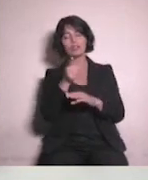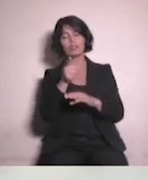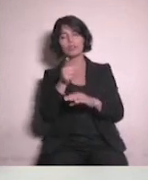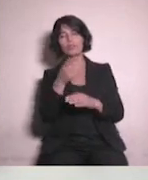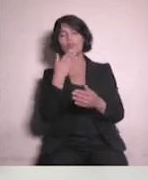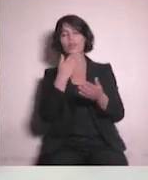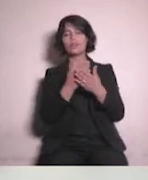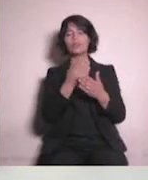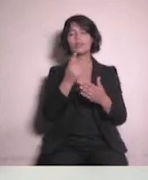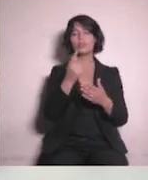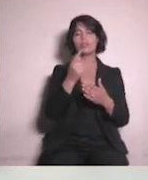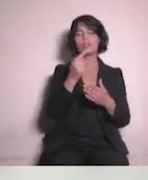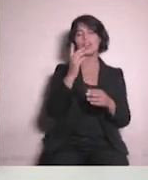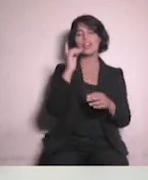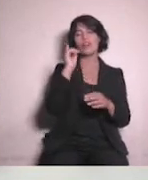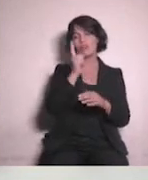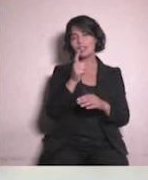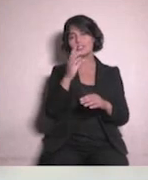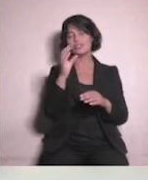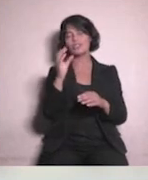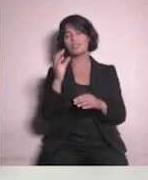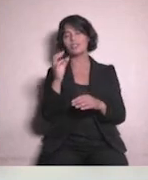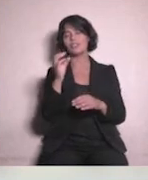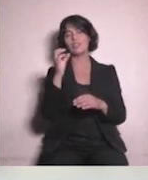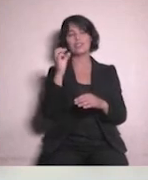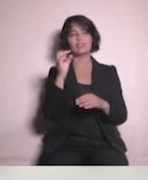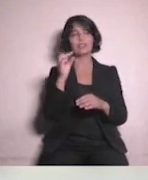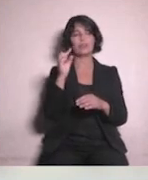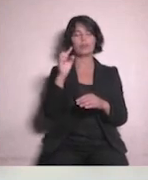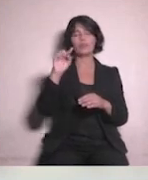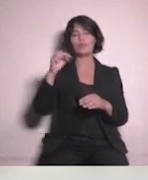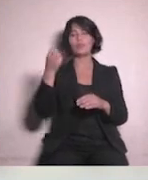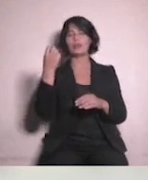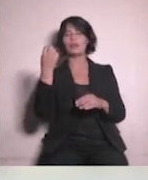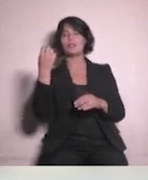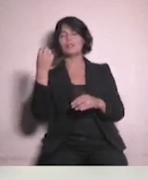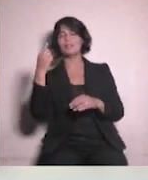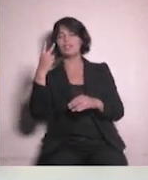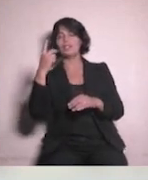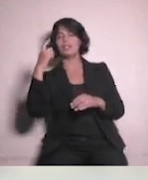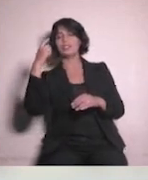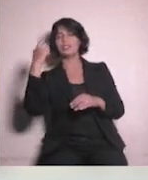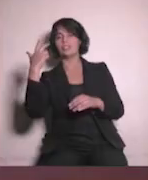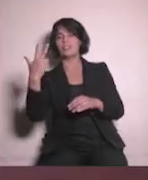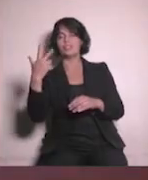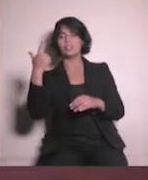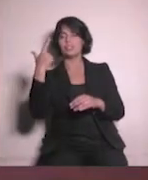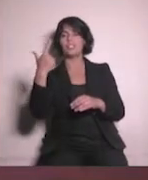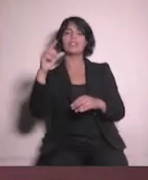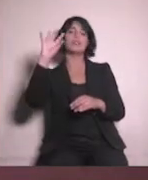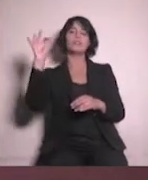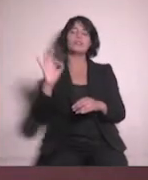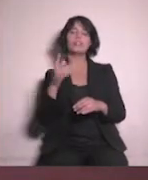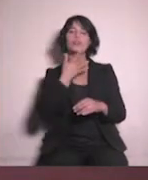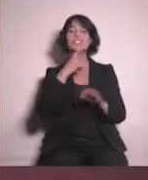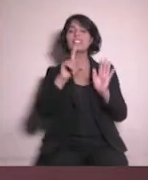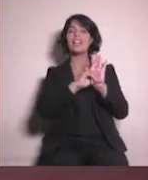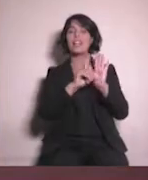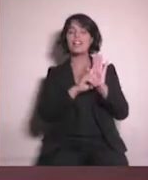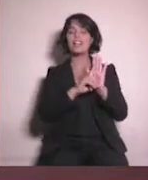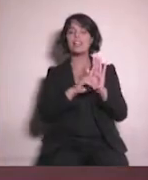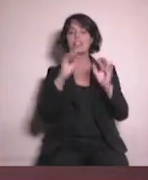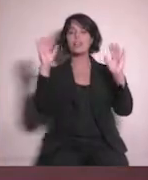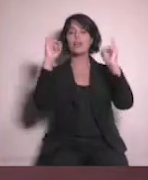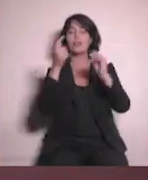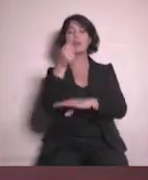está obligada, cobramos un 1,27% del sueldo. ¿Y por qué 1,27% del sueldo y no sobre los activos? Porque esa es la ley y esa es la manera de